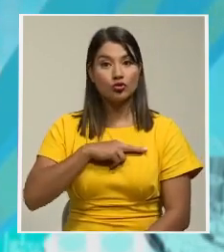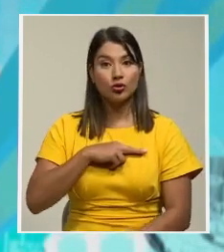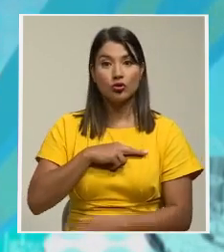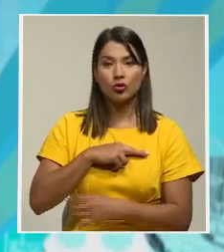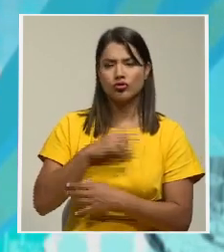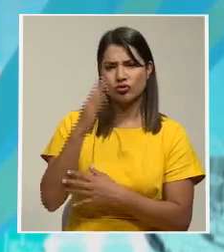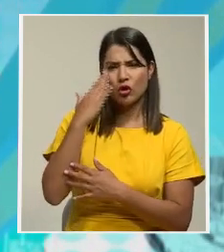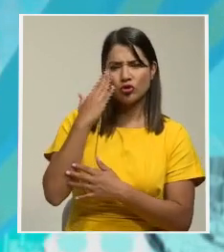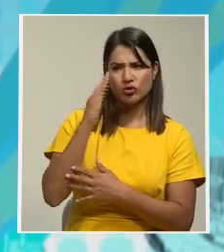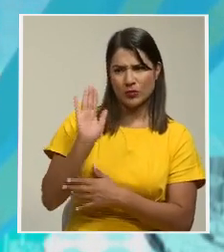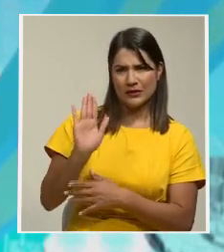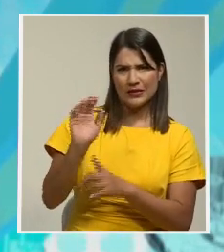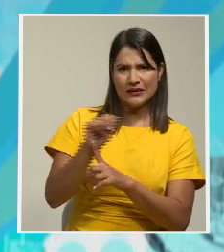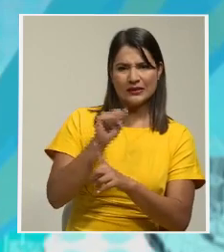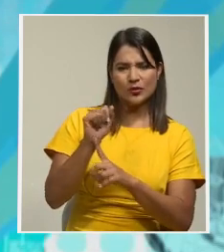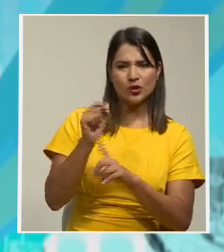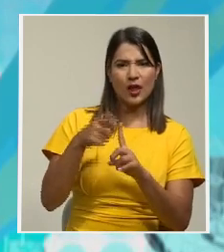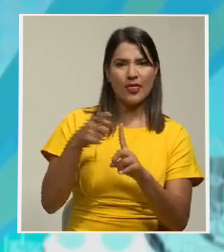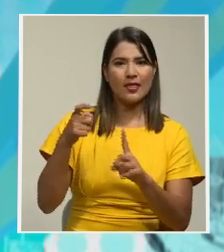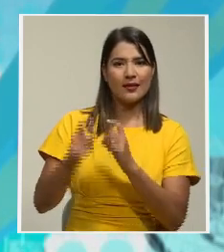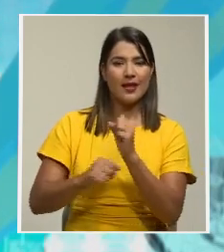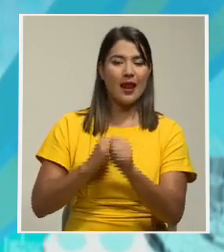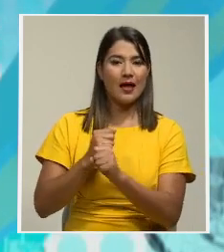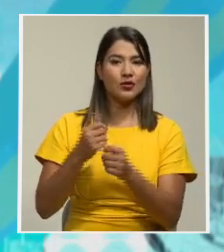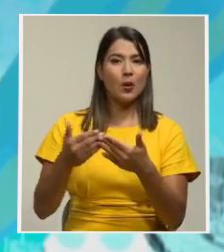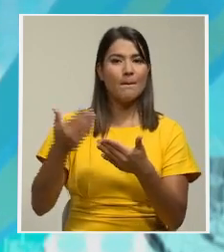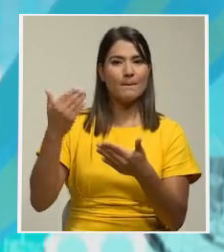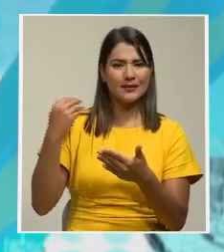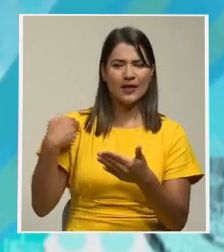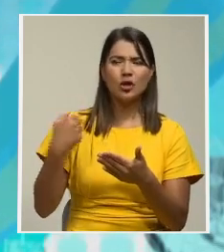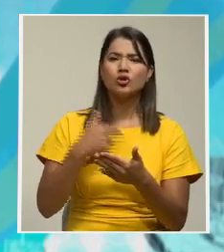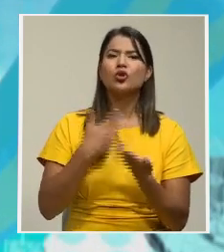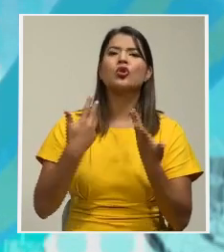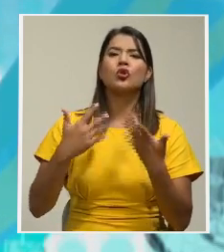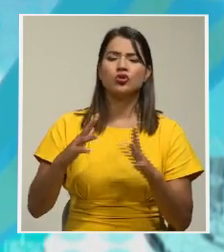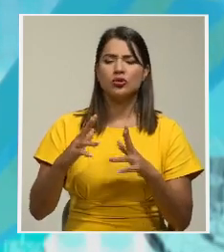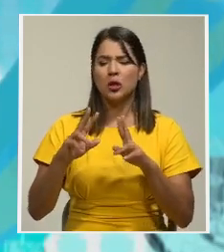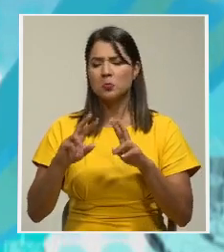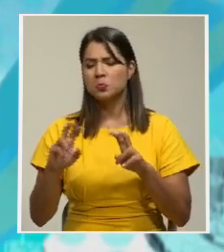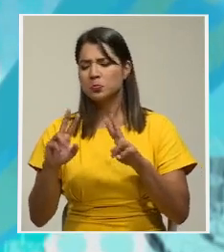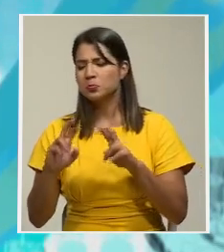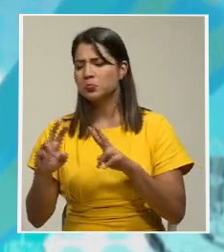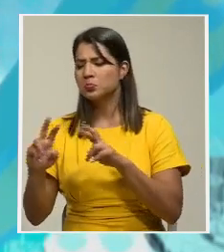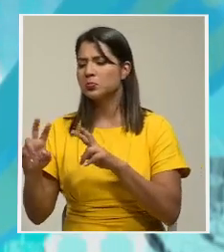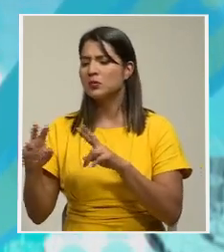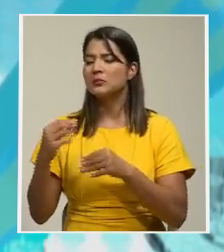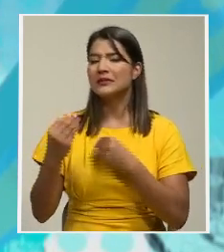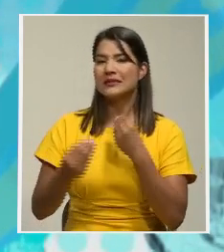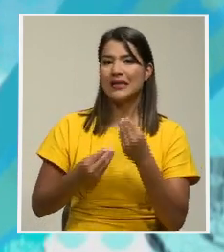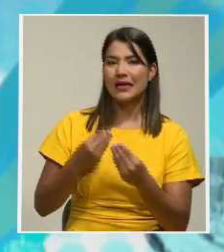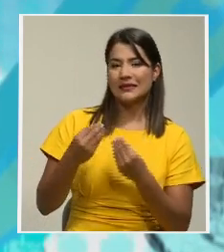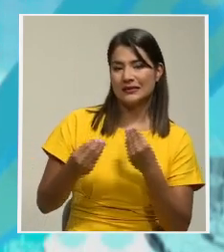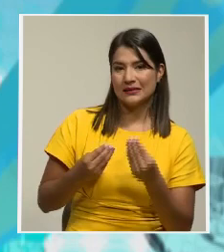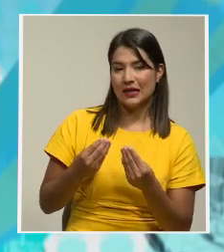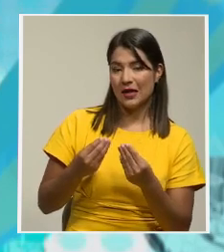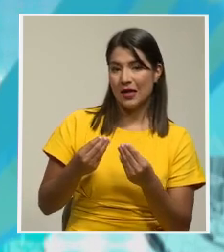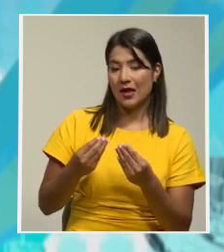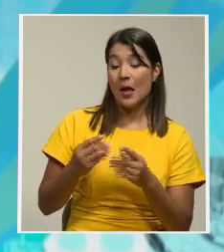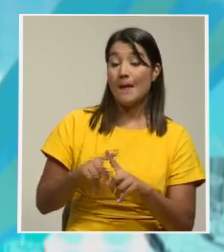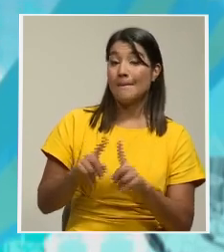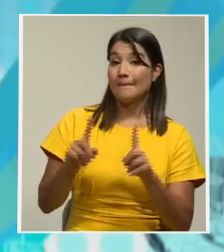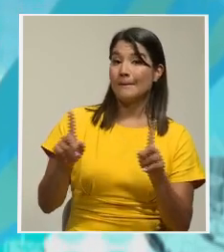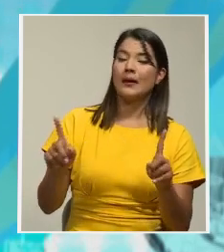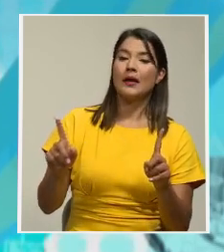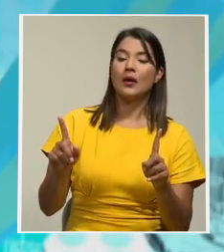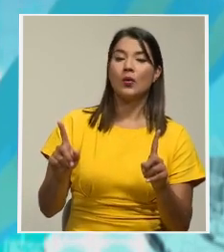ajeno. Desde el año pasado hemos venido revisando, ¿verdad?, qué acciones podríamos hacer. Sin embargo,